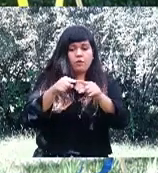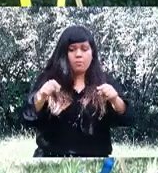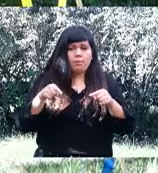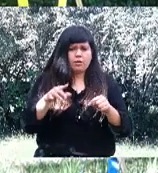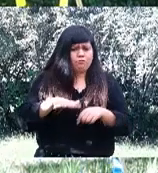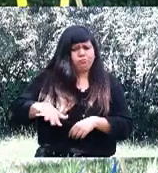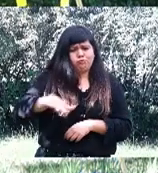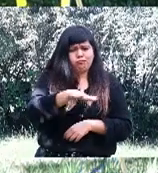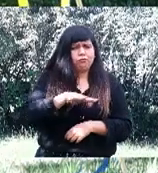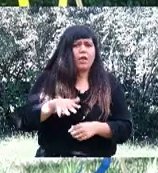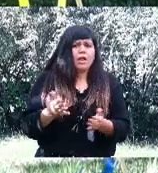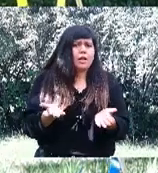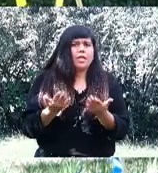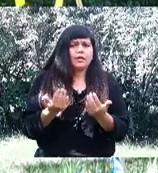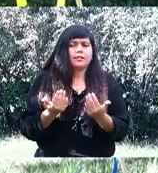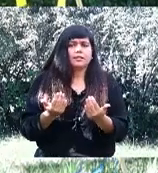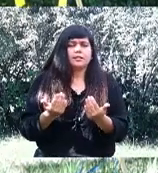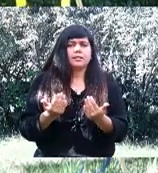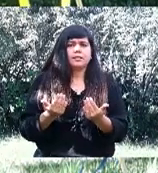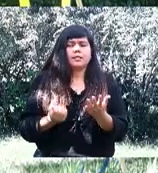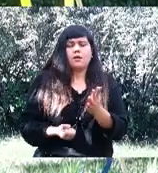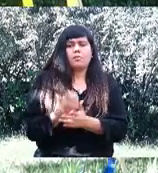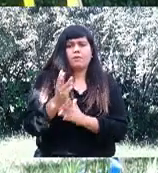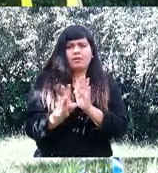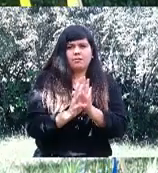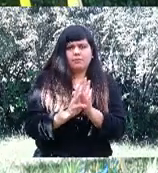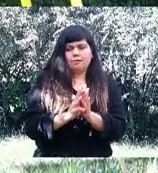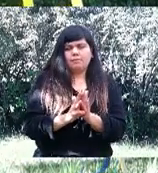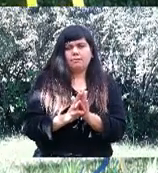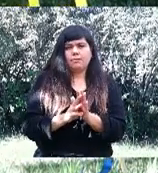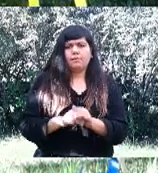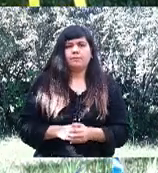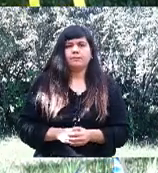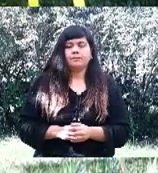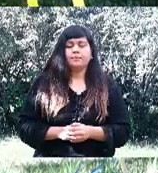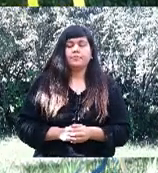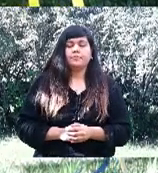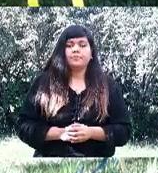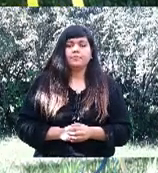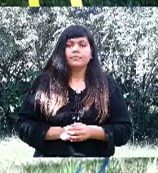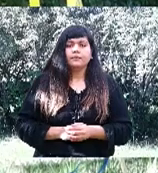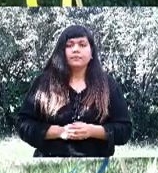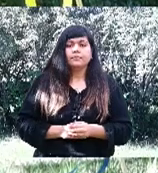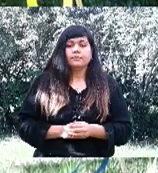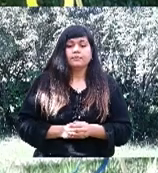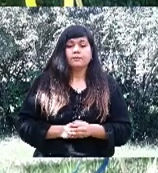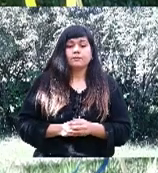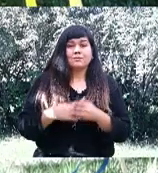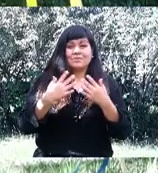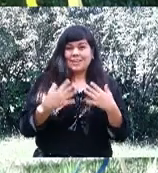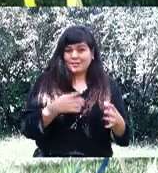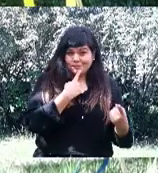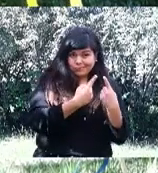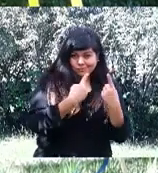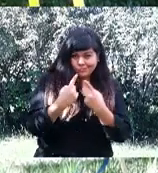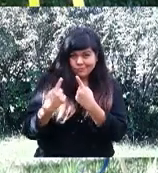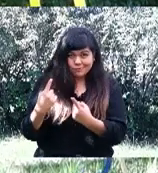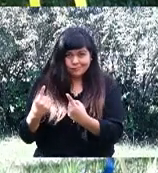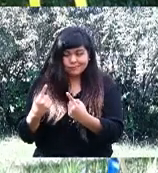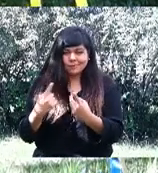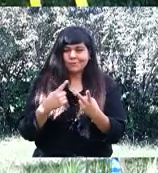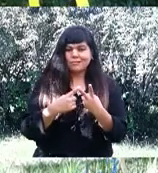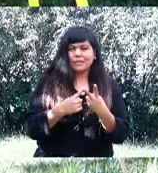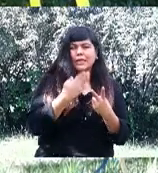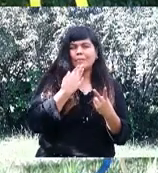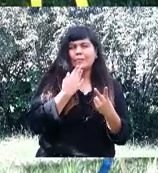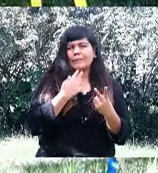completo necesitaba una una nueva identidad y por supuesto eh en base a lo que habíamos consultado y también siguiendo la